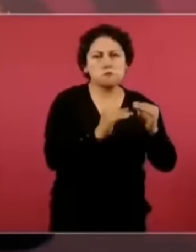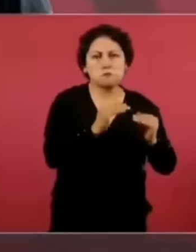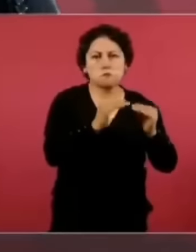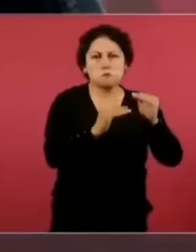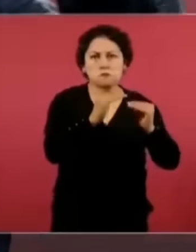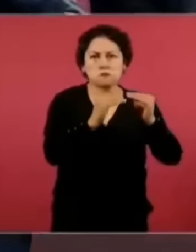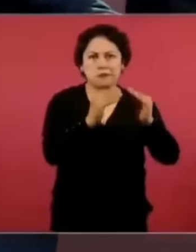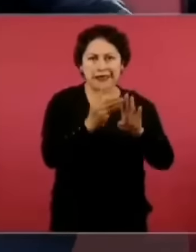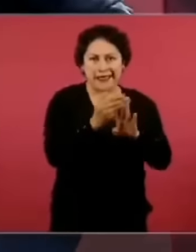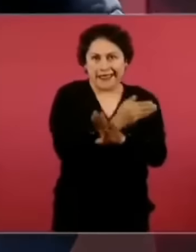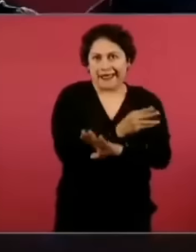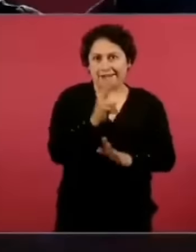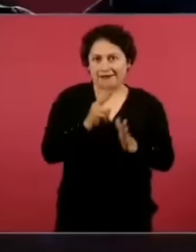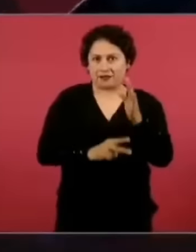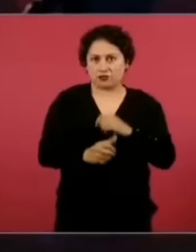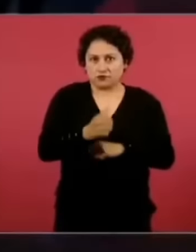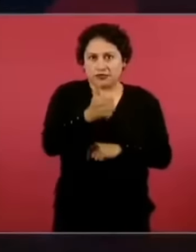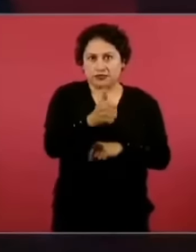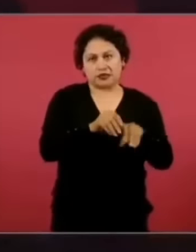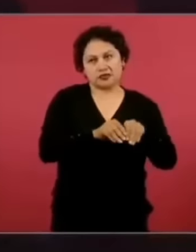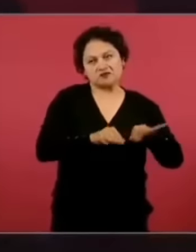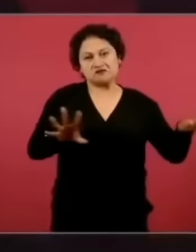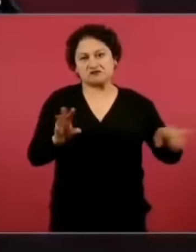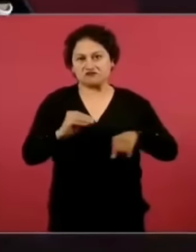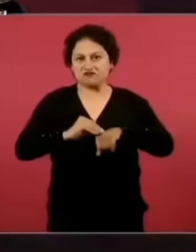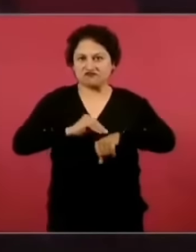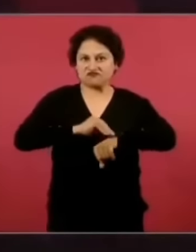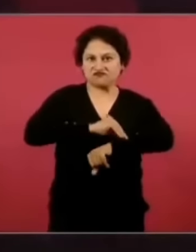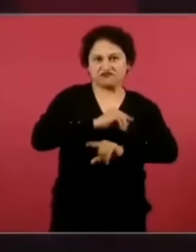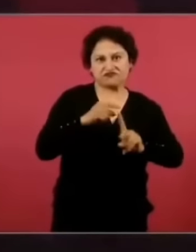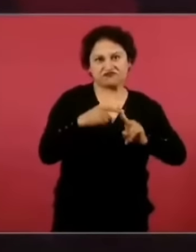para preparar las condiciones